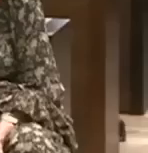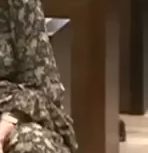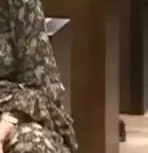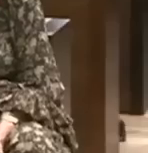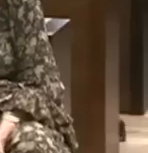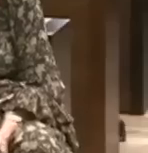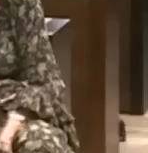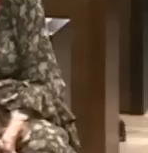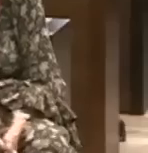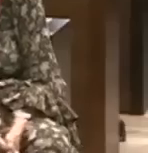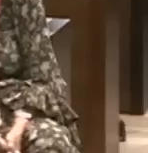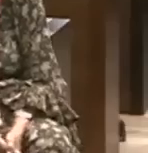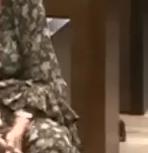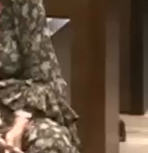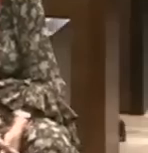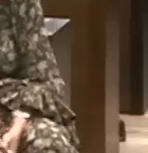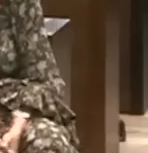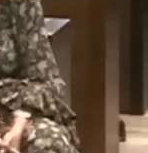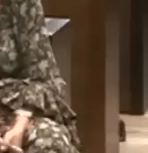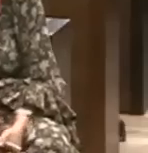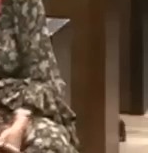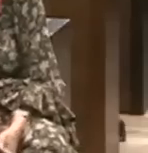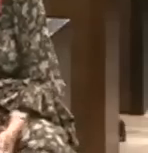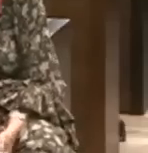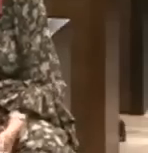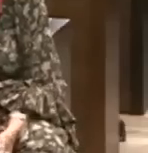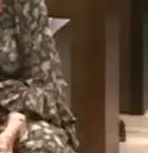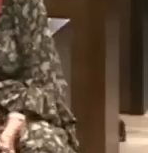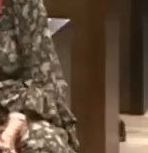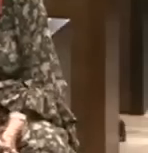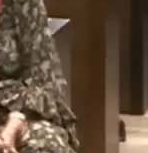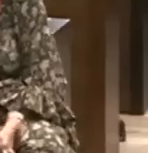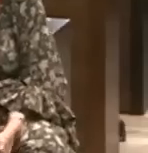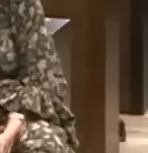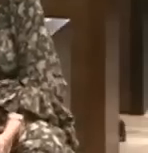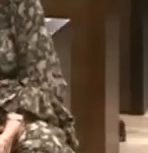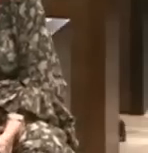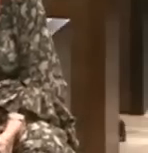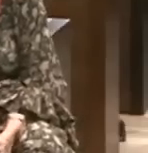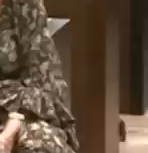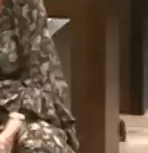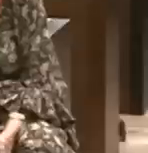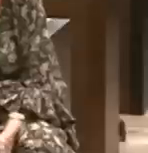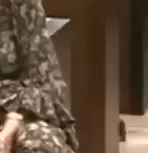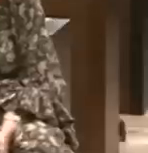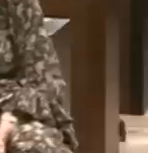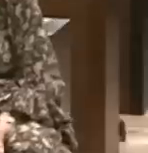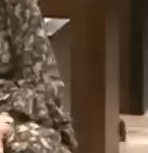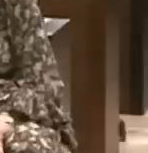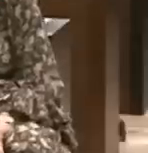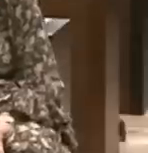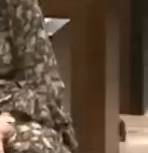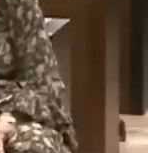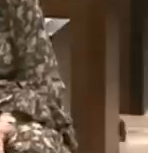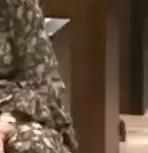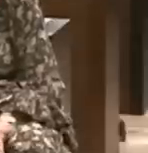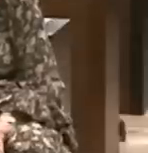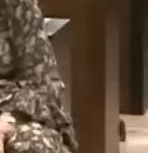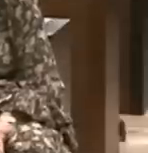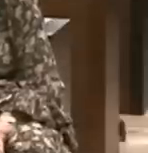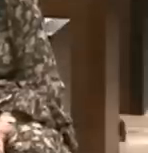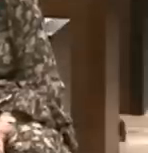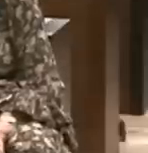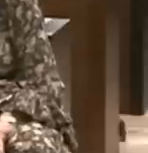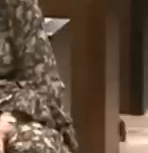Gómez, presentó en la Corte Internacional de Justicia las excepciones preliminares